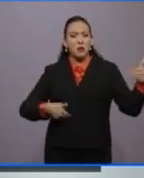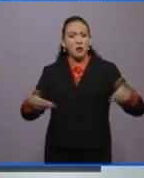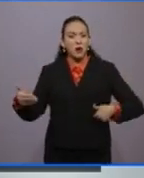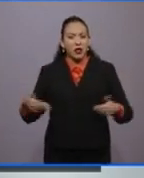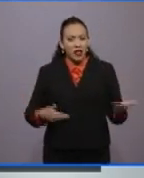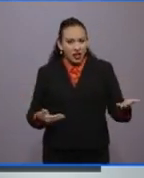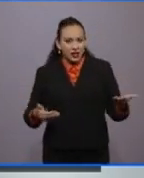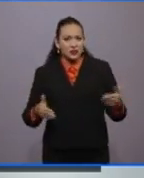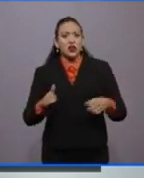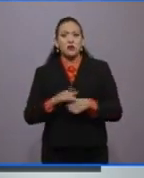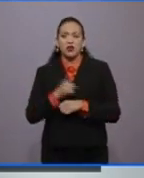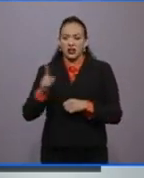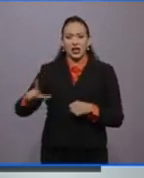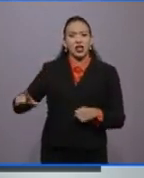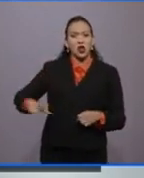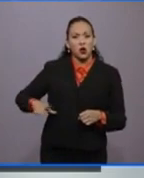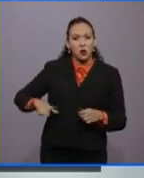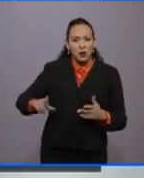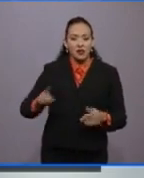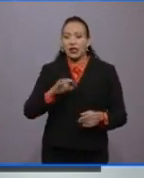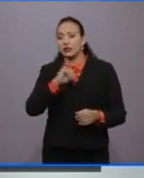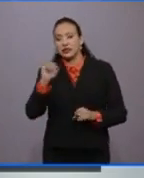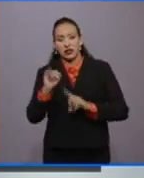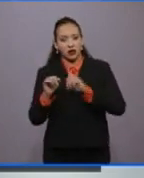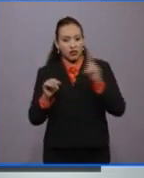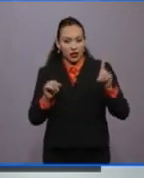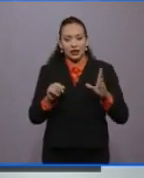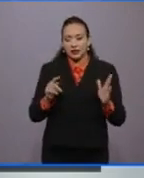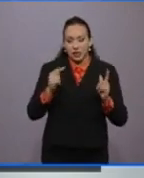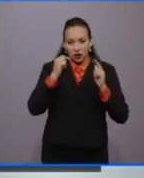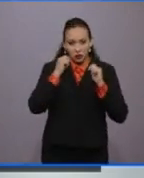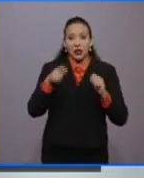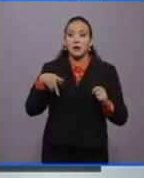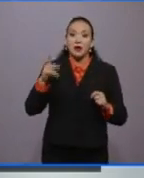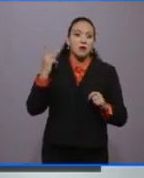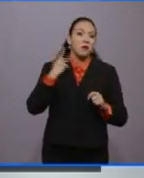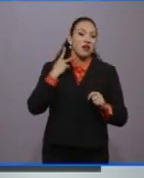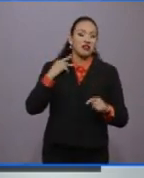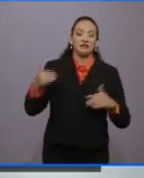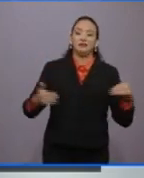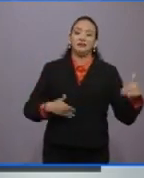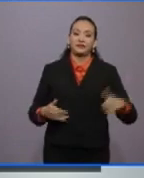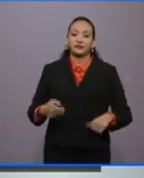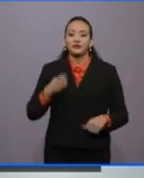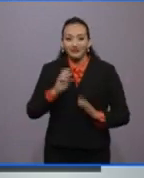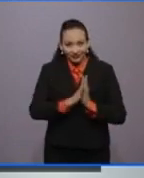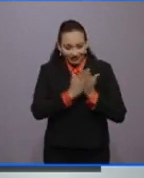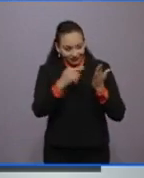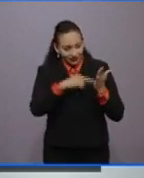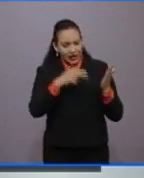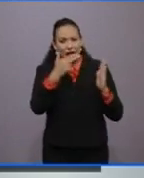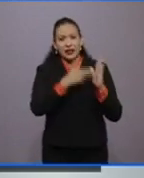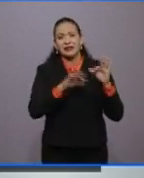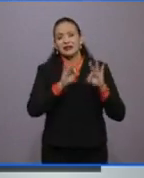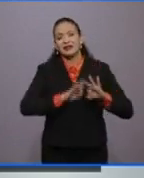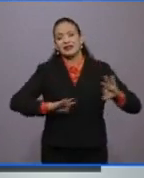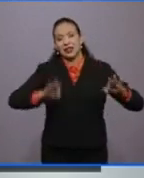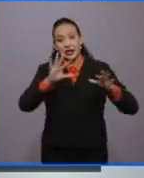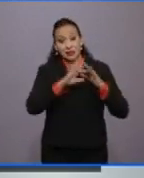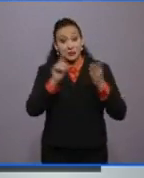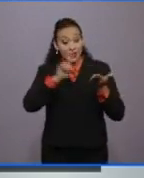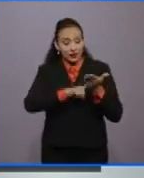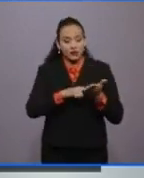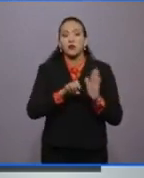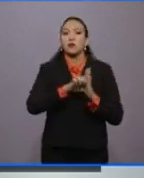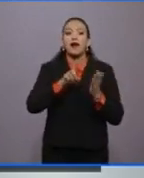gobiernos populistas de derecha y de izquierda. La verdad es que esa es la pertinencia de este libro. Se habla de derechos,